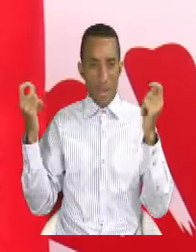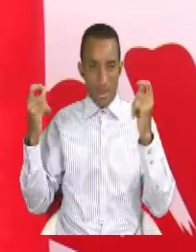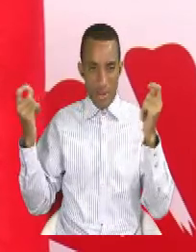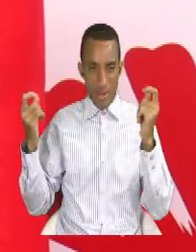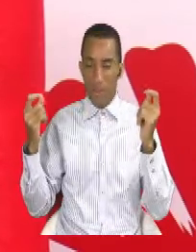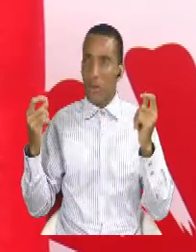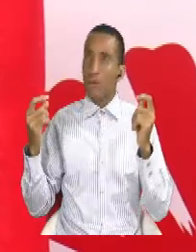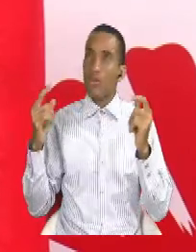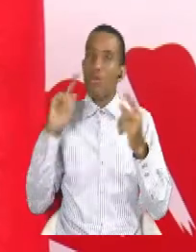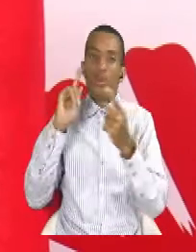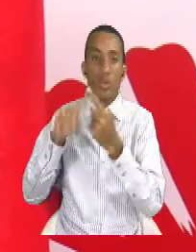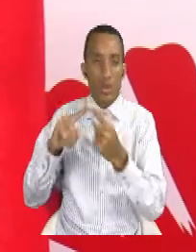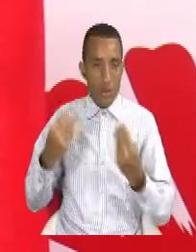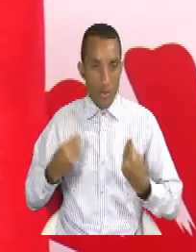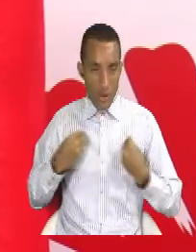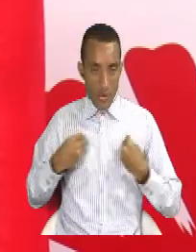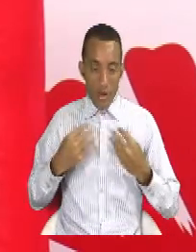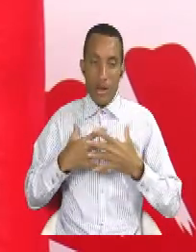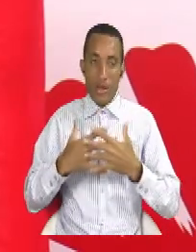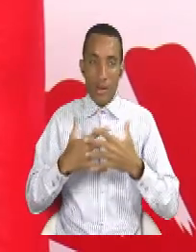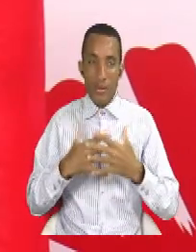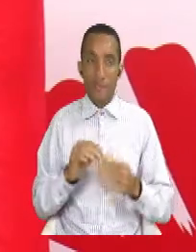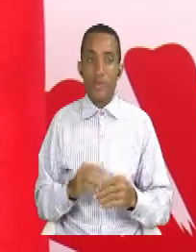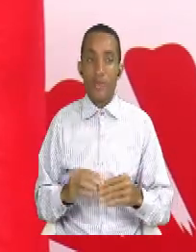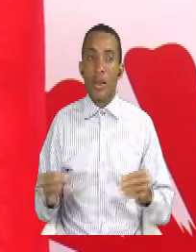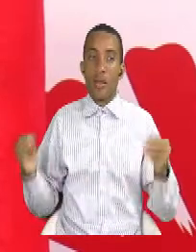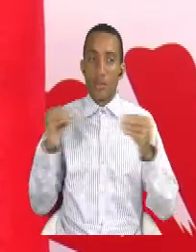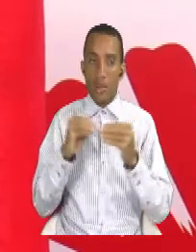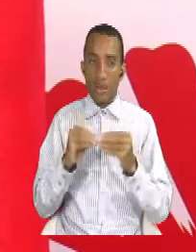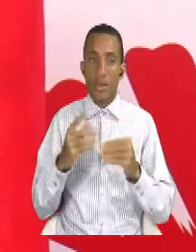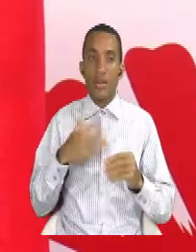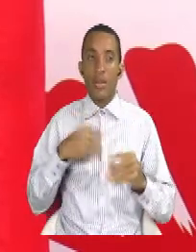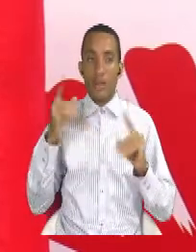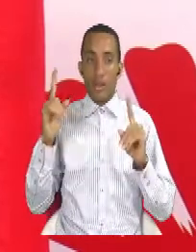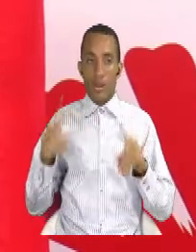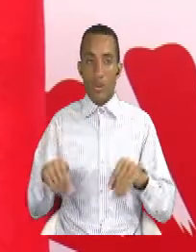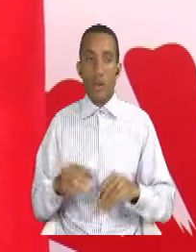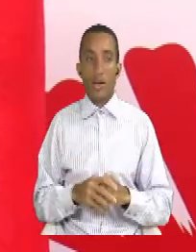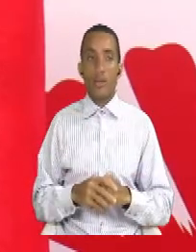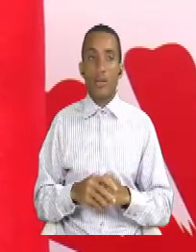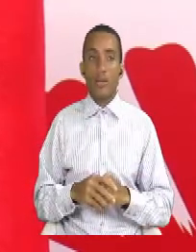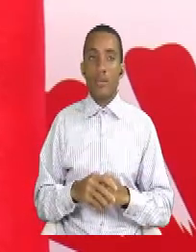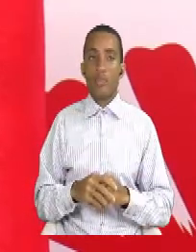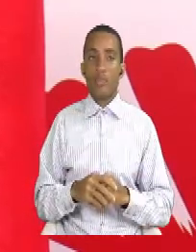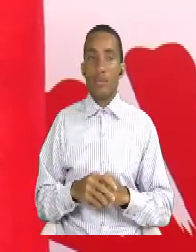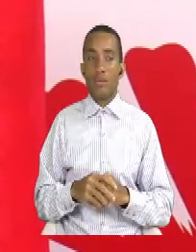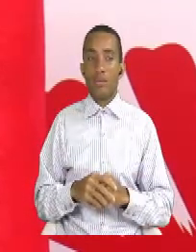vida, que nos estamos sumando todos, ¿no? Yo también me sumé a esta campaña, pero